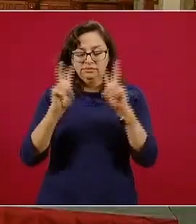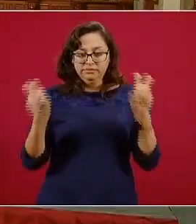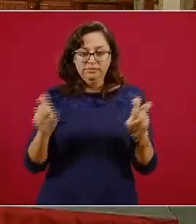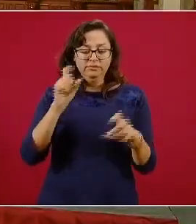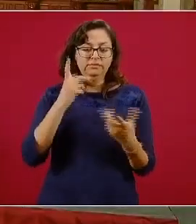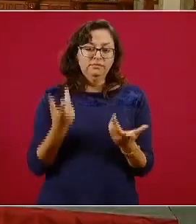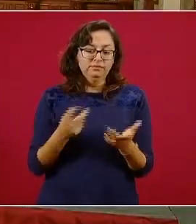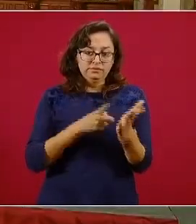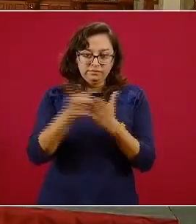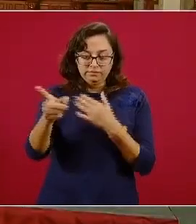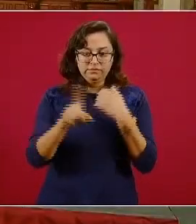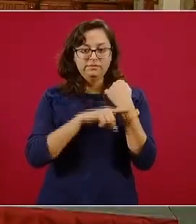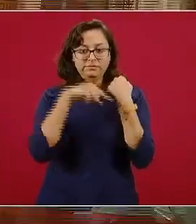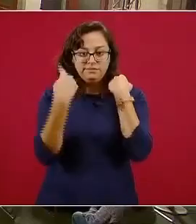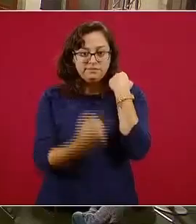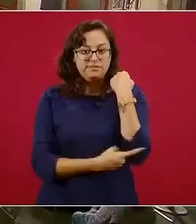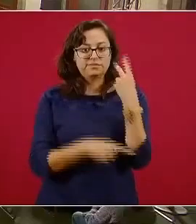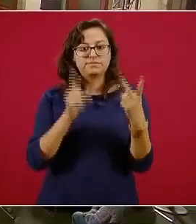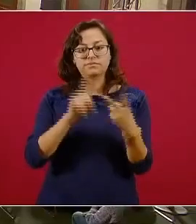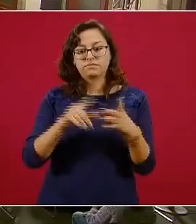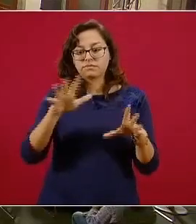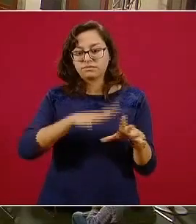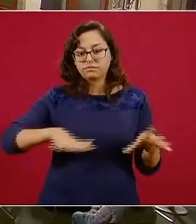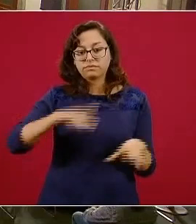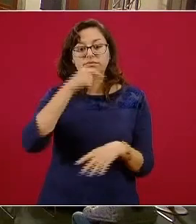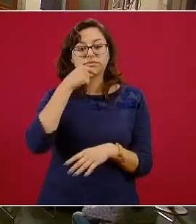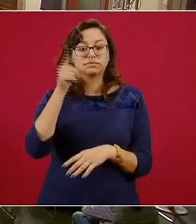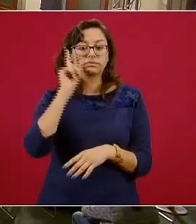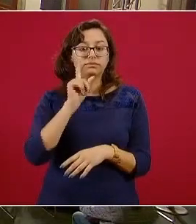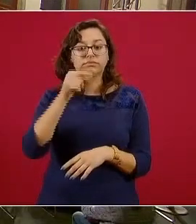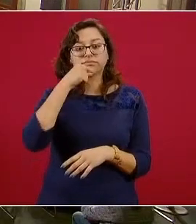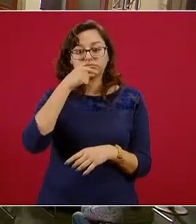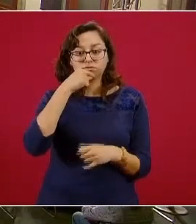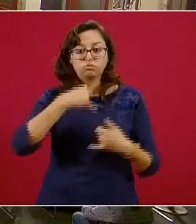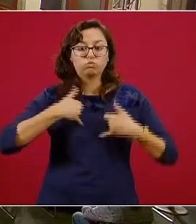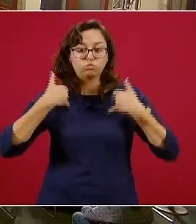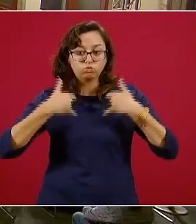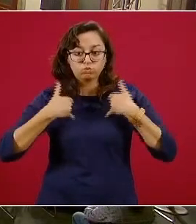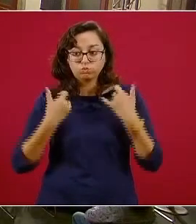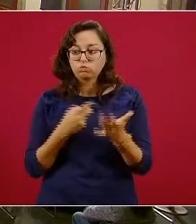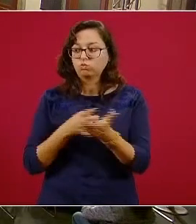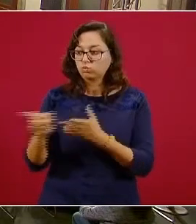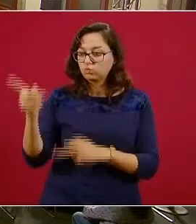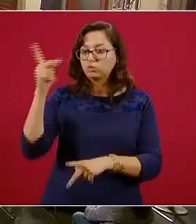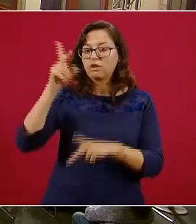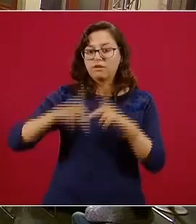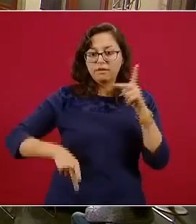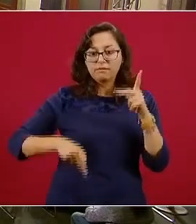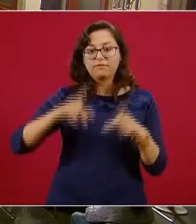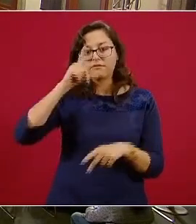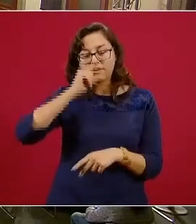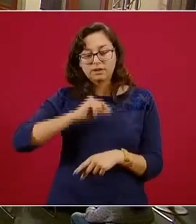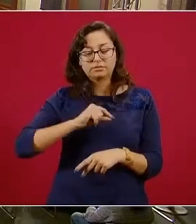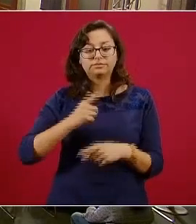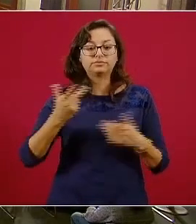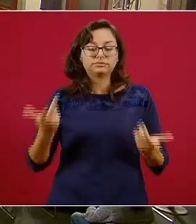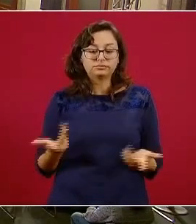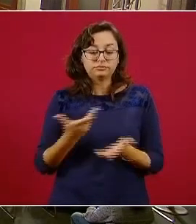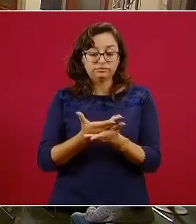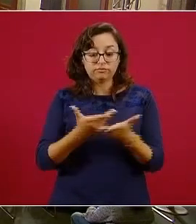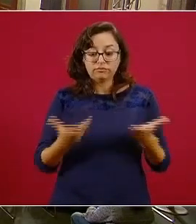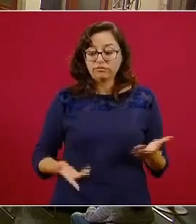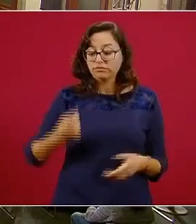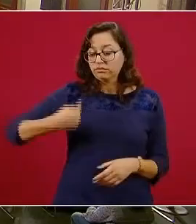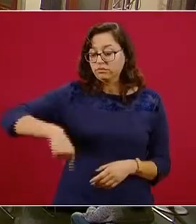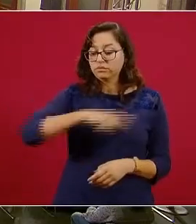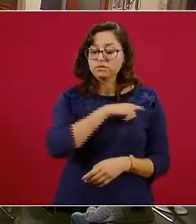derechos sociales, los derechos de los niñas, niños y adolescentes. Como somos un gobierno convencido de que